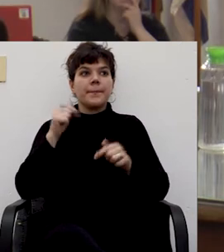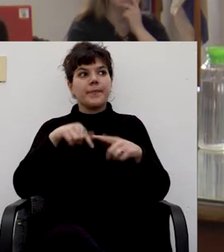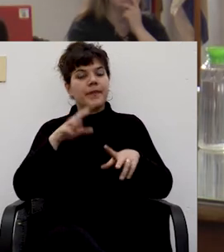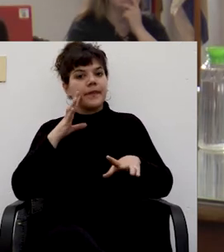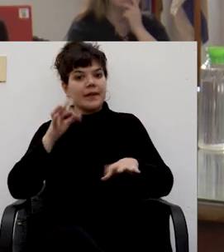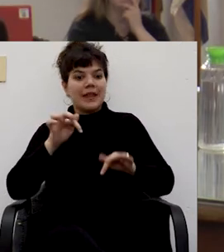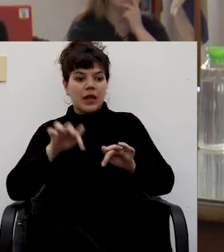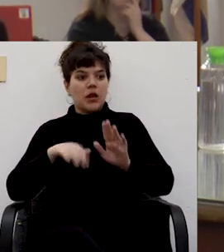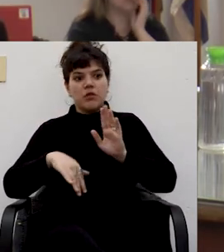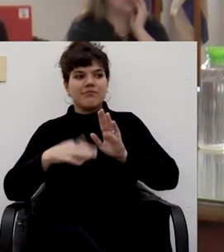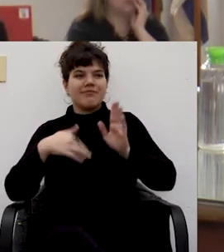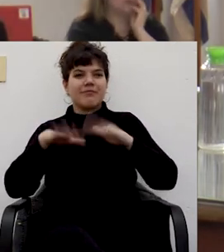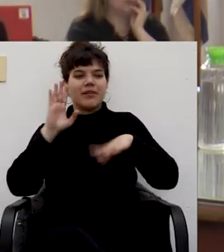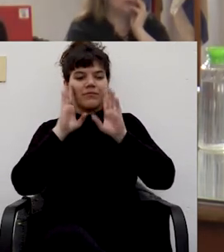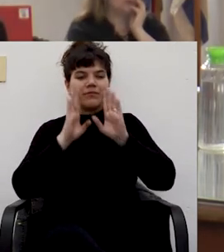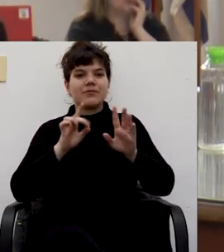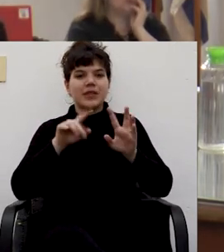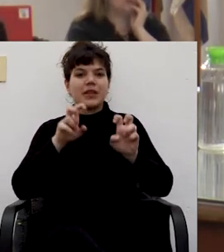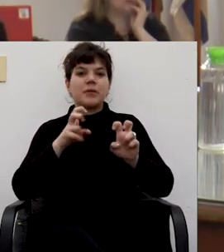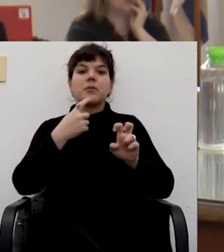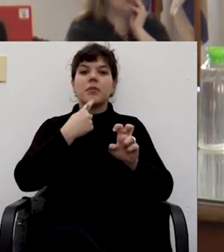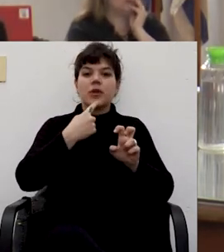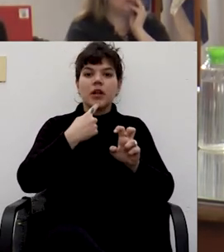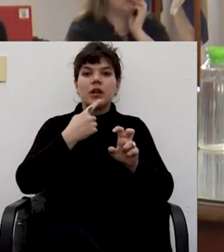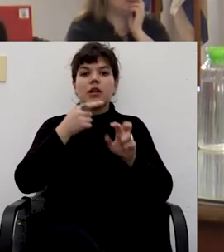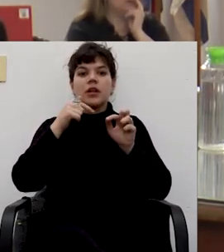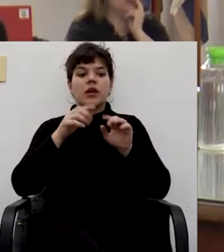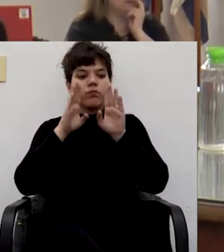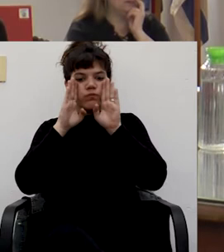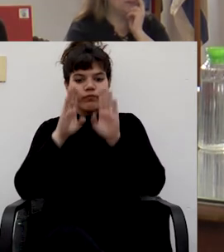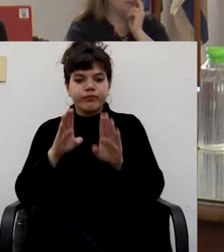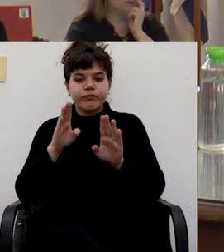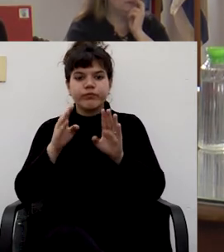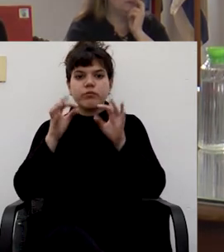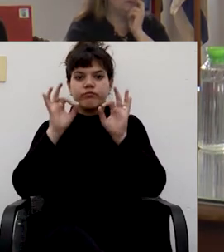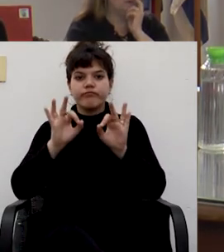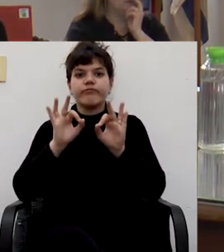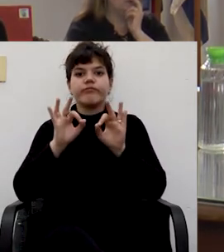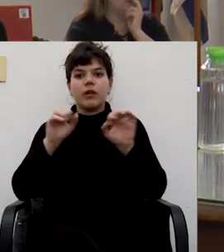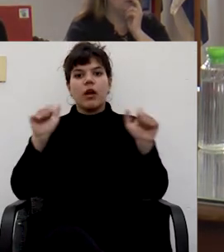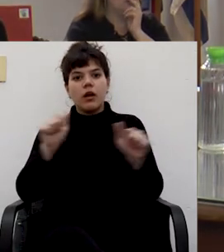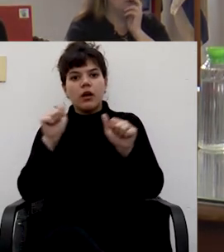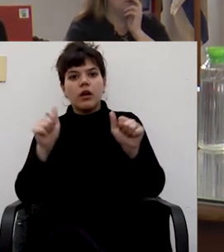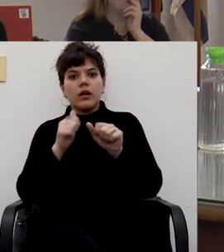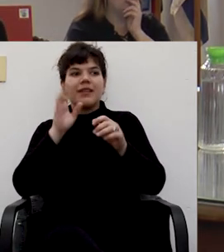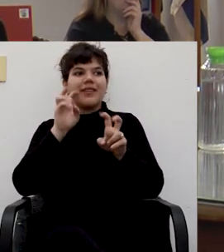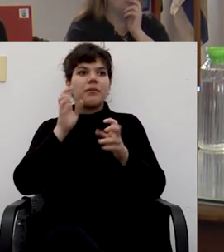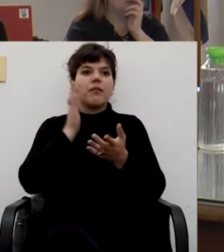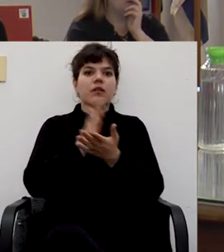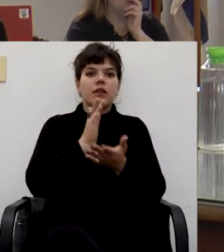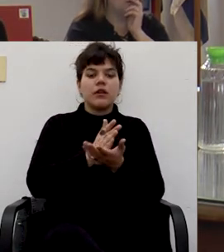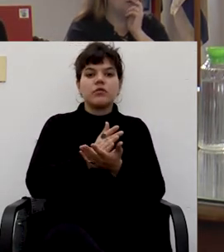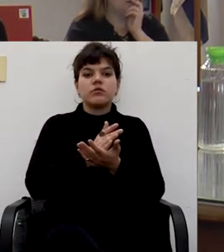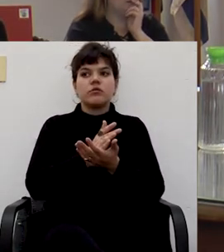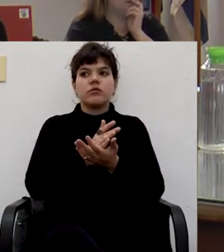Fundamentalmente para lo que puede ser la proyección de, también de políticas, ¿no?, que atiendan al ejercicio pleno de los derechos y de quienes habitamos